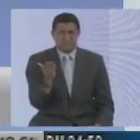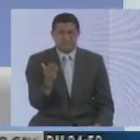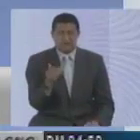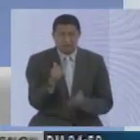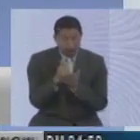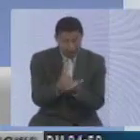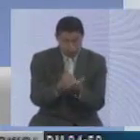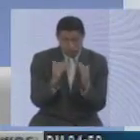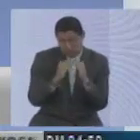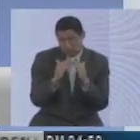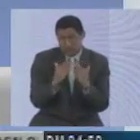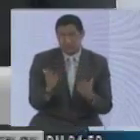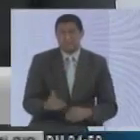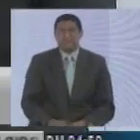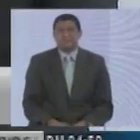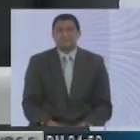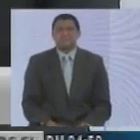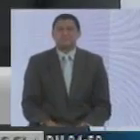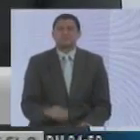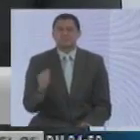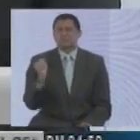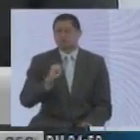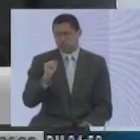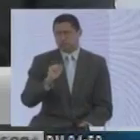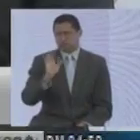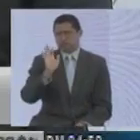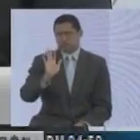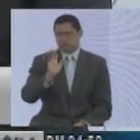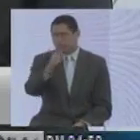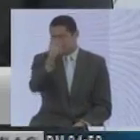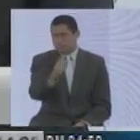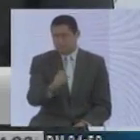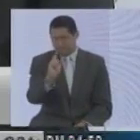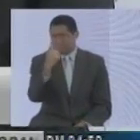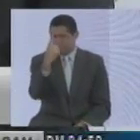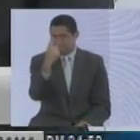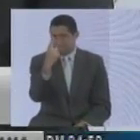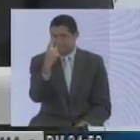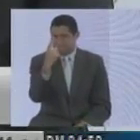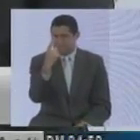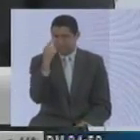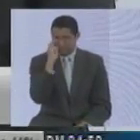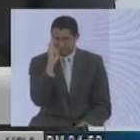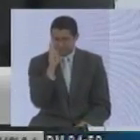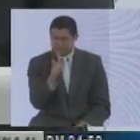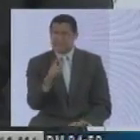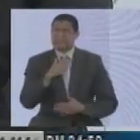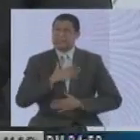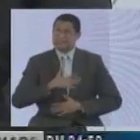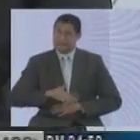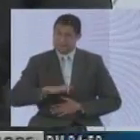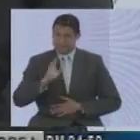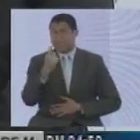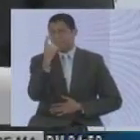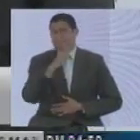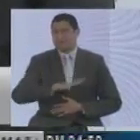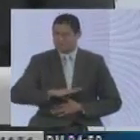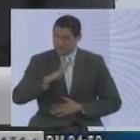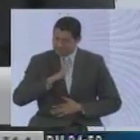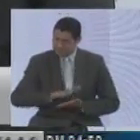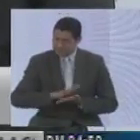auxilios antes de llevarlo si él la persona primero que nada tiene que es que tiene que hacer es calmarse porque en estos